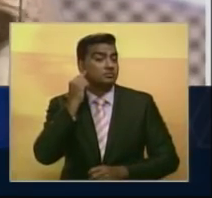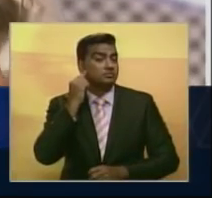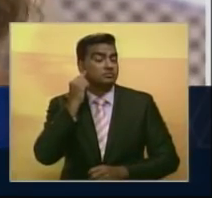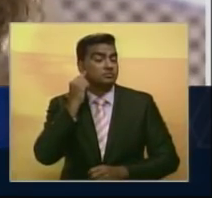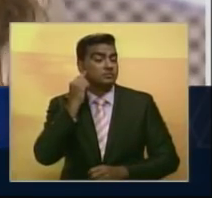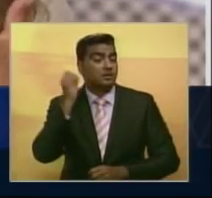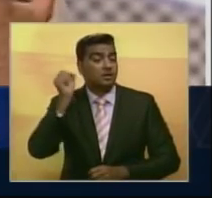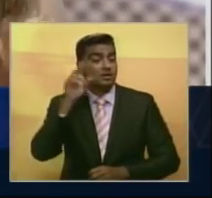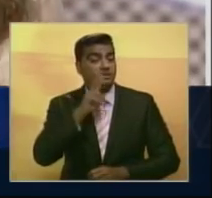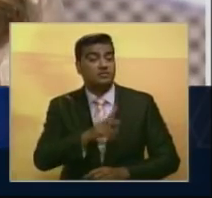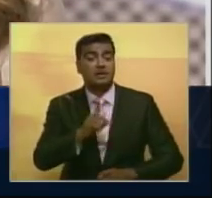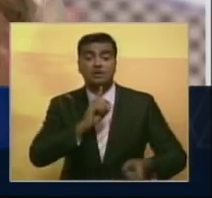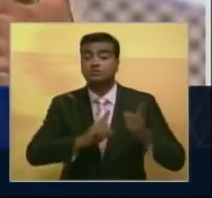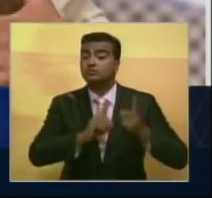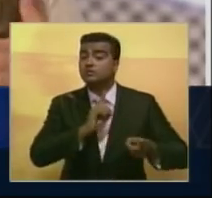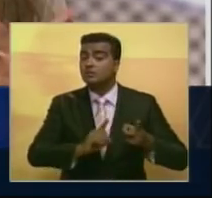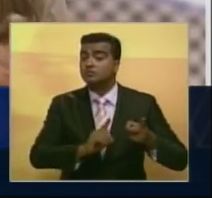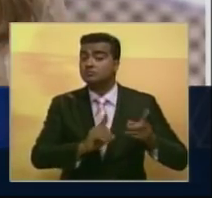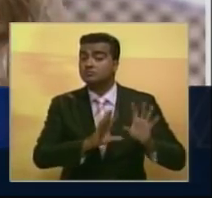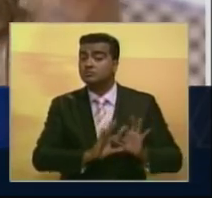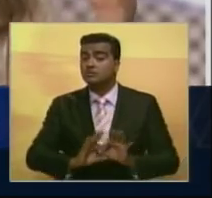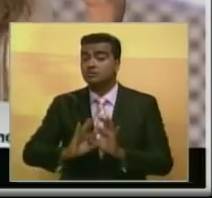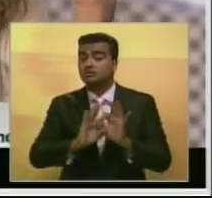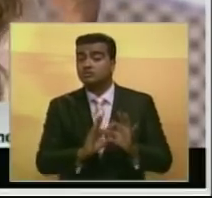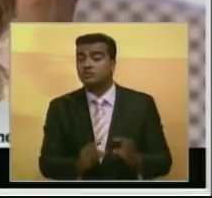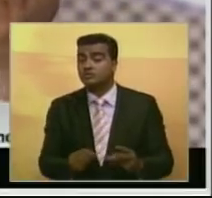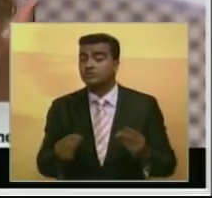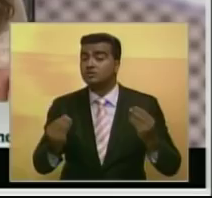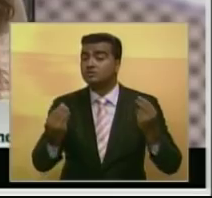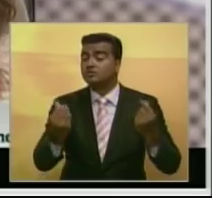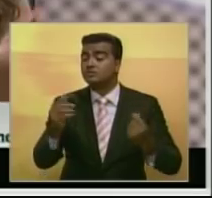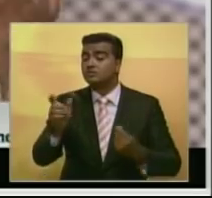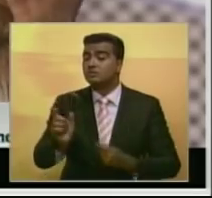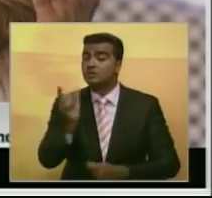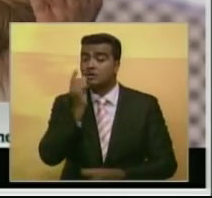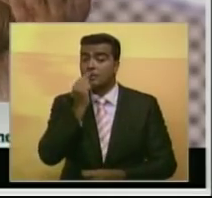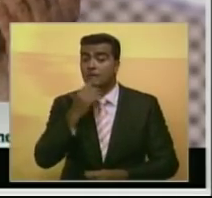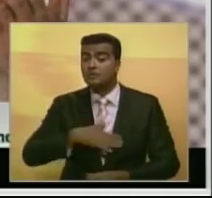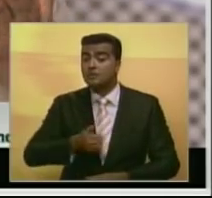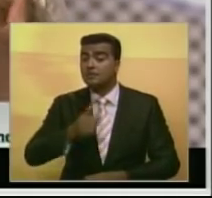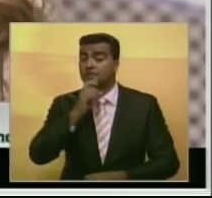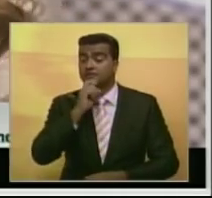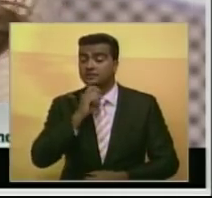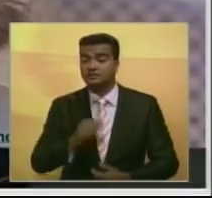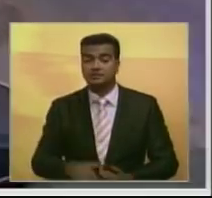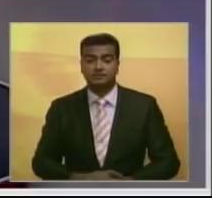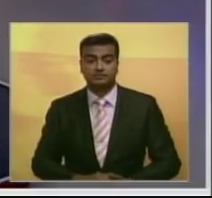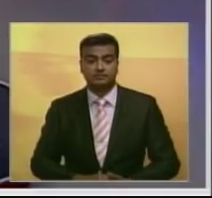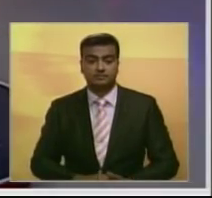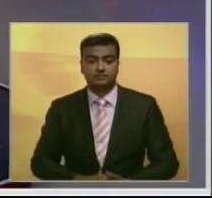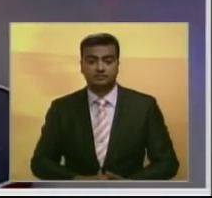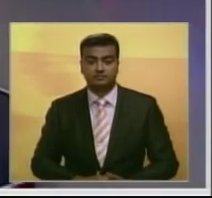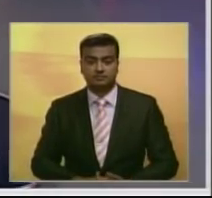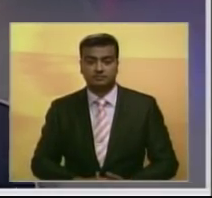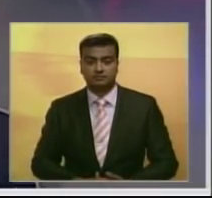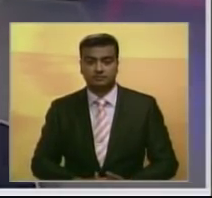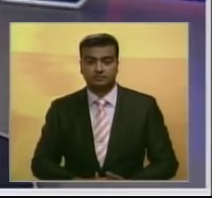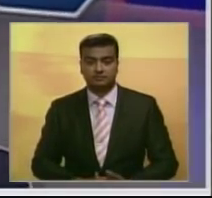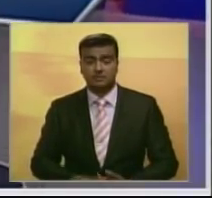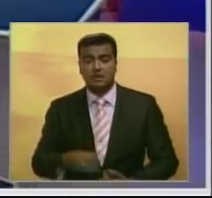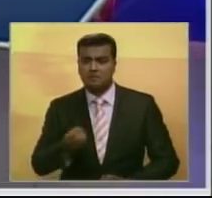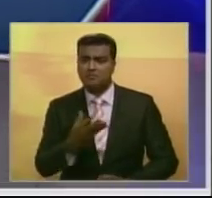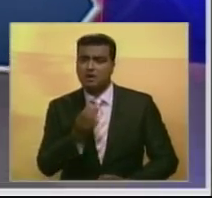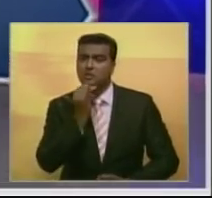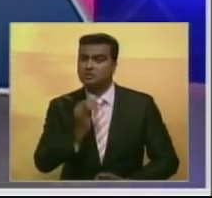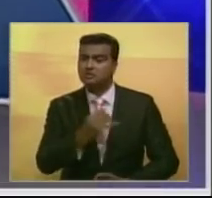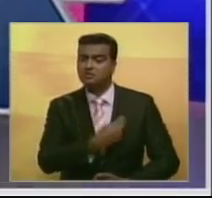constate que tuvo algún tipo de asociación lucrativa con el Chapo, puede ser más grave. Y seguimos con buenas noticias